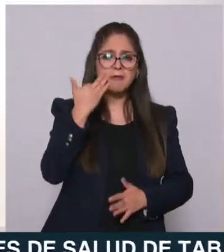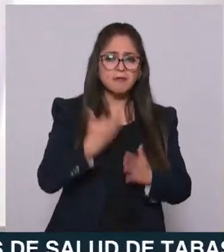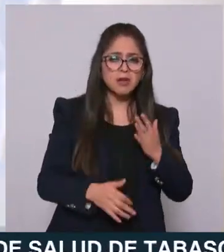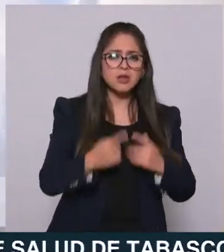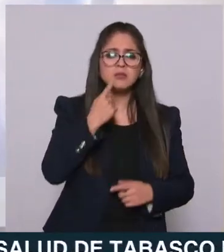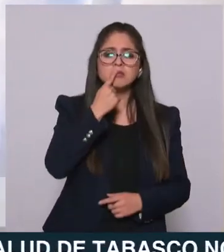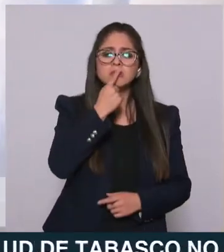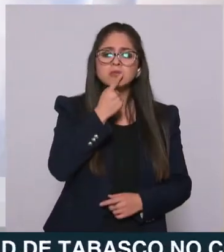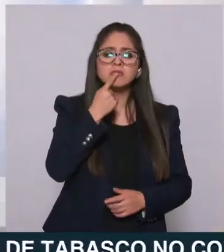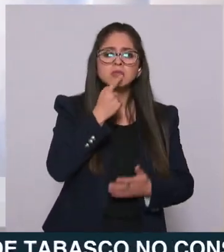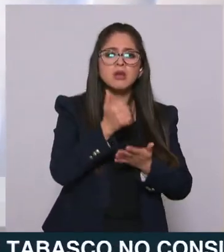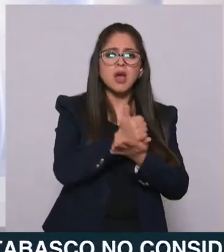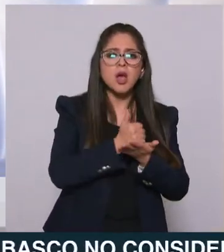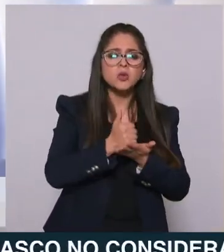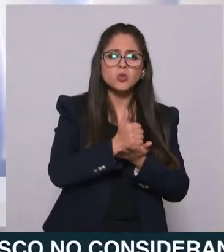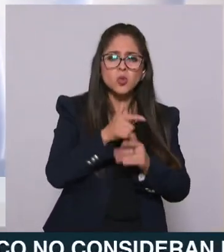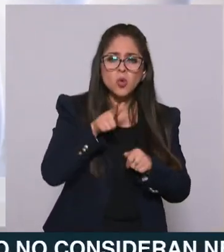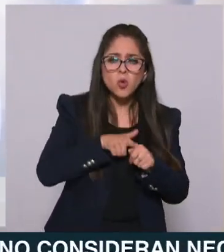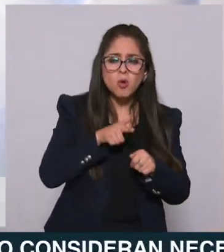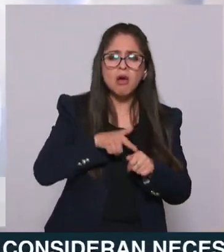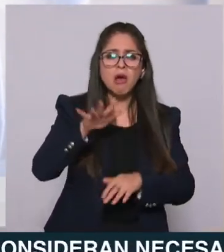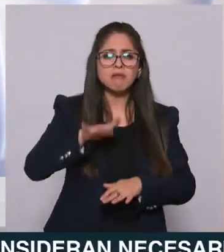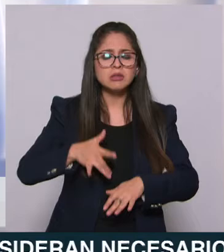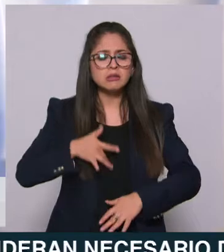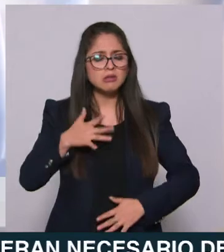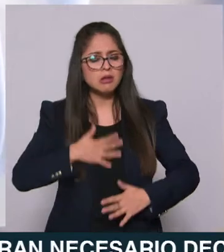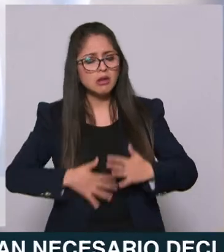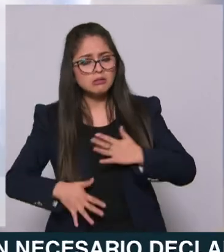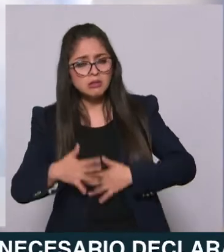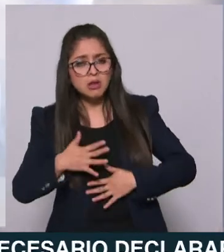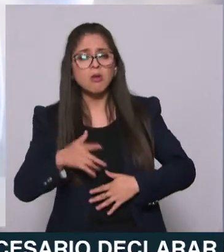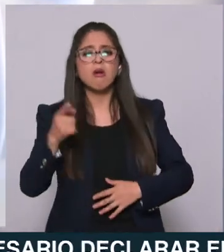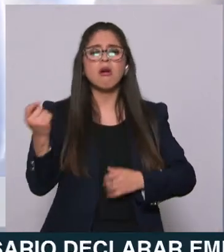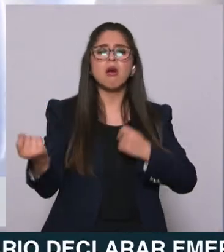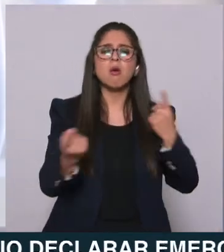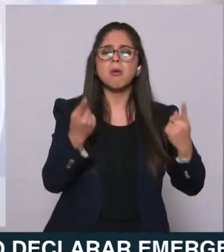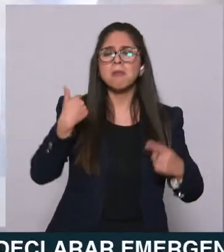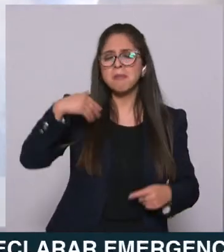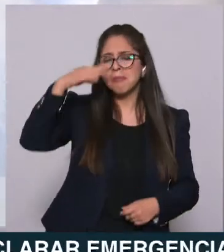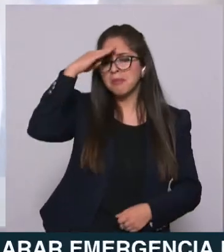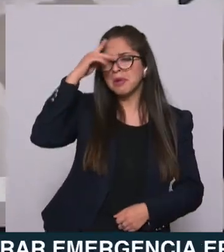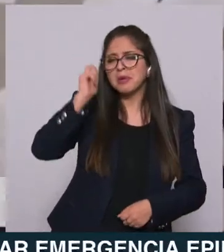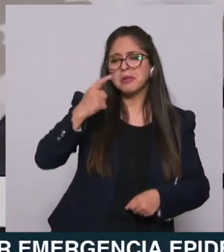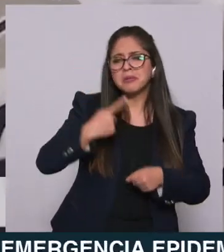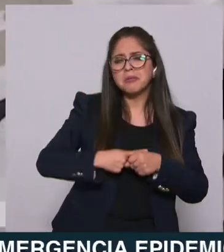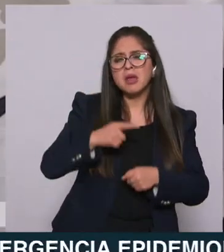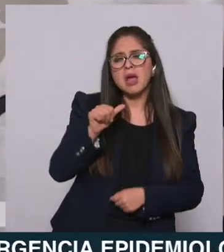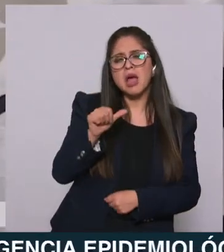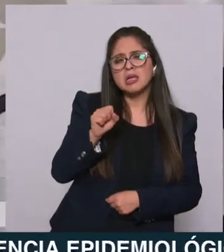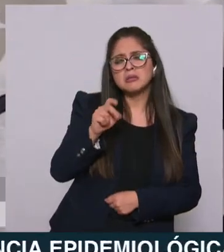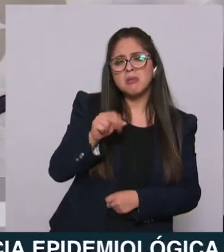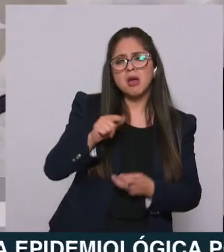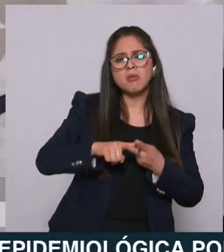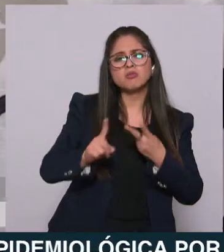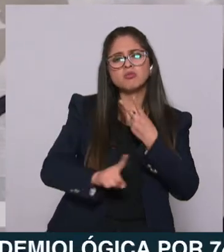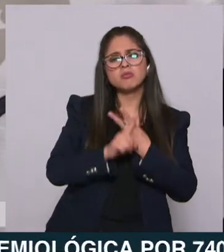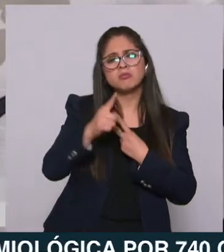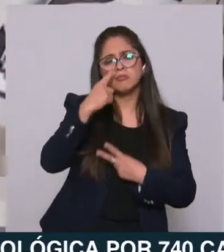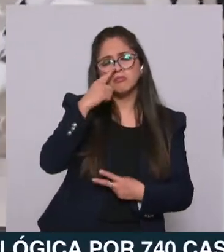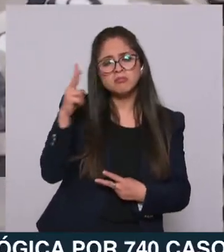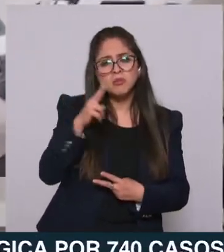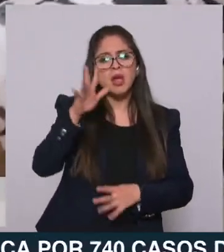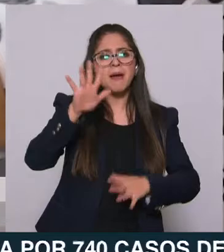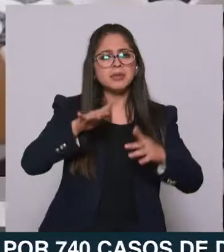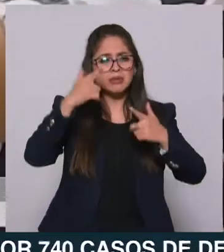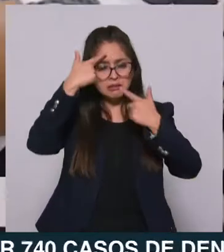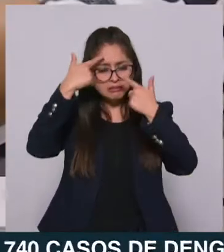labios azules y cansancio. Hay quienes en un mal diagnóstico pueden confundir esta enfermedad con asma, problemas respiratorios o de estrés.